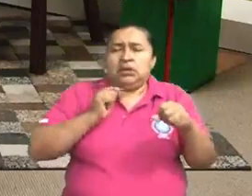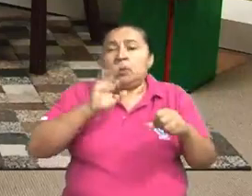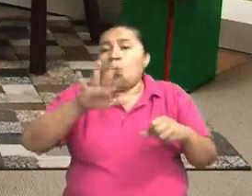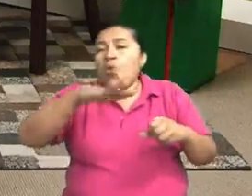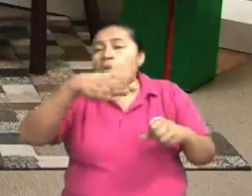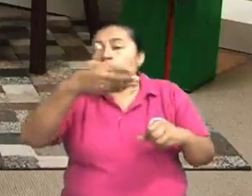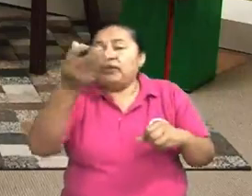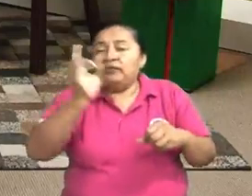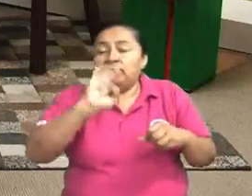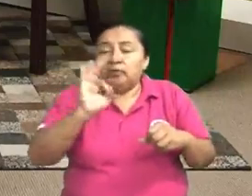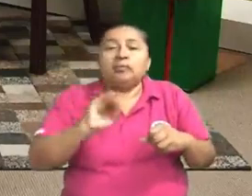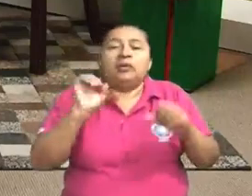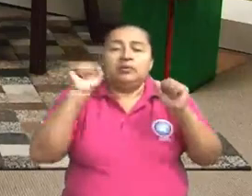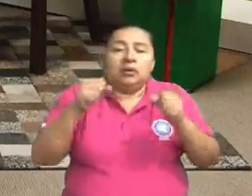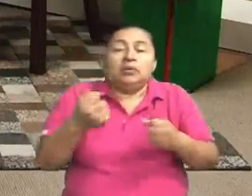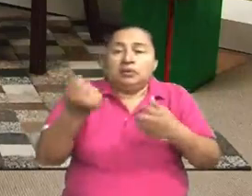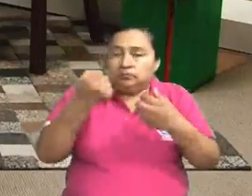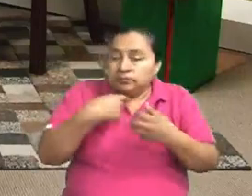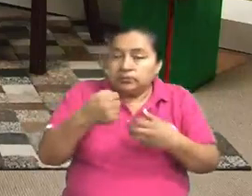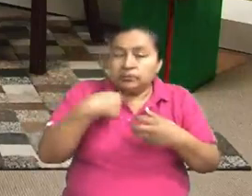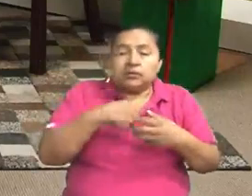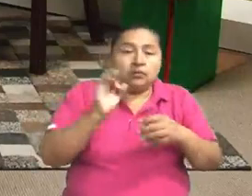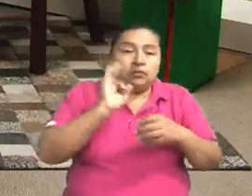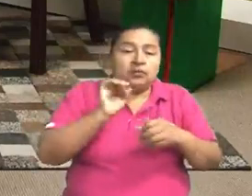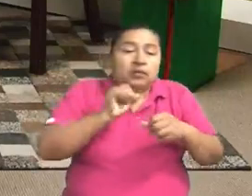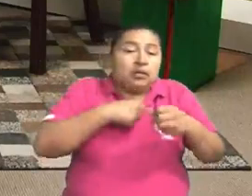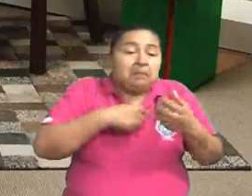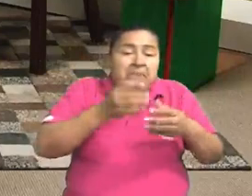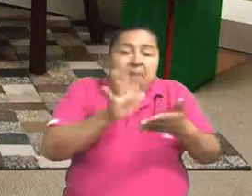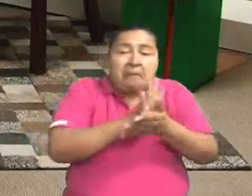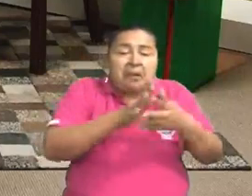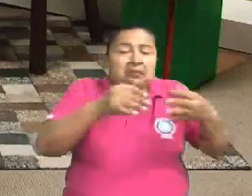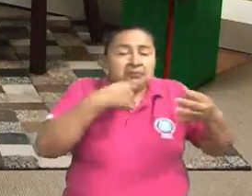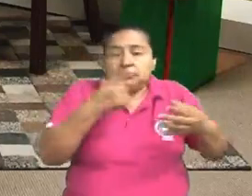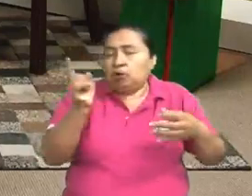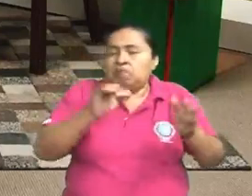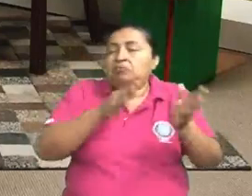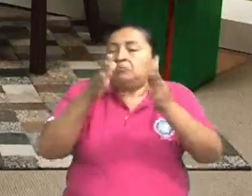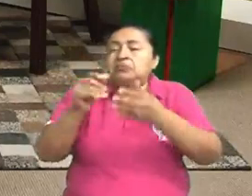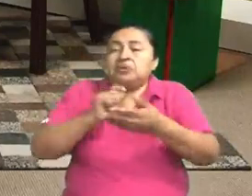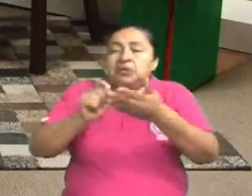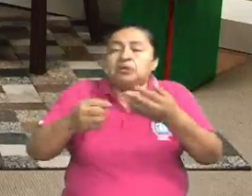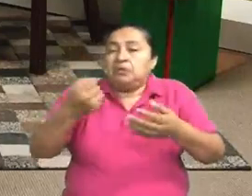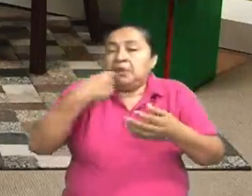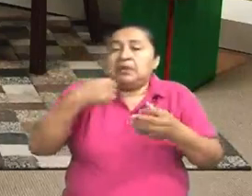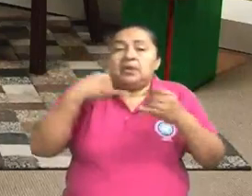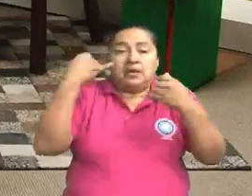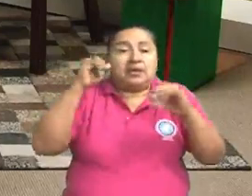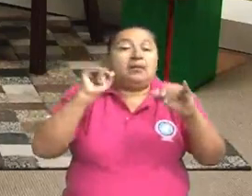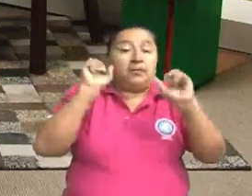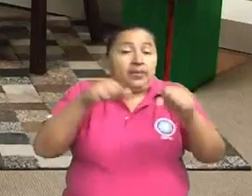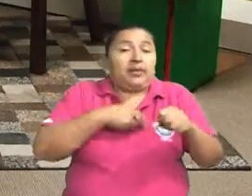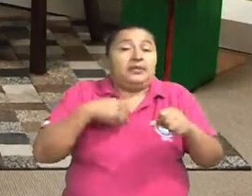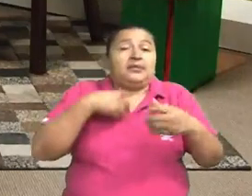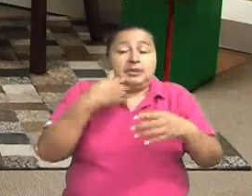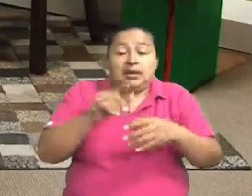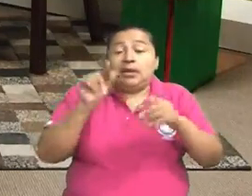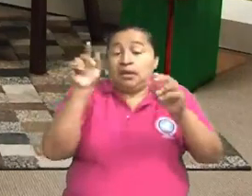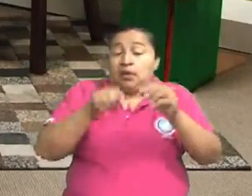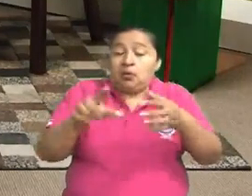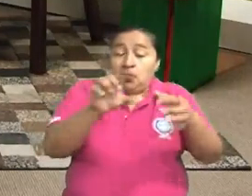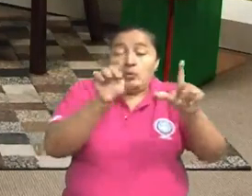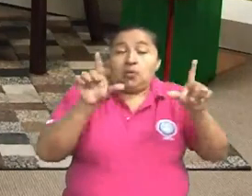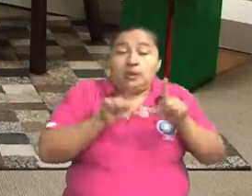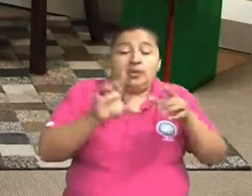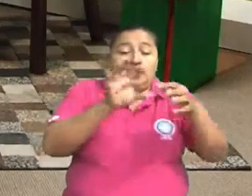opción, una alternativa a la medicina convencional que se ofrece también en las unidades de salud